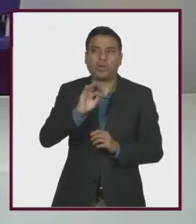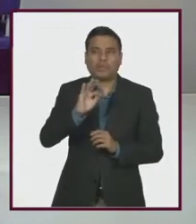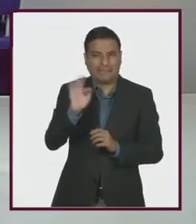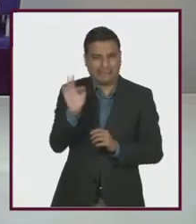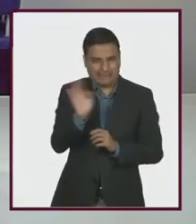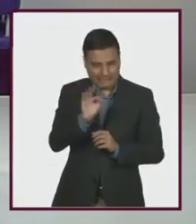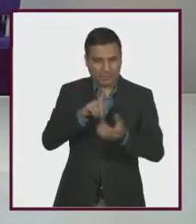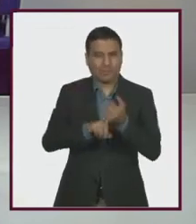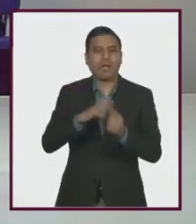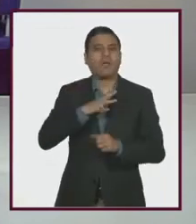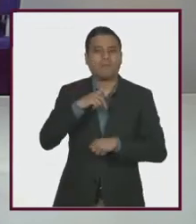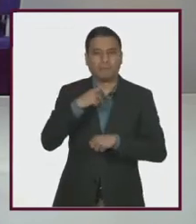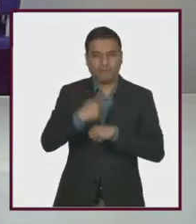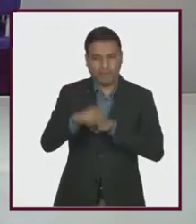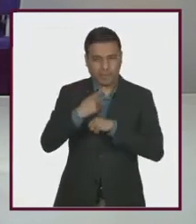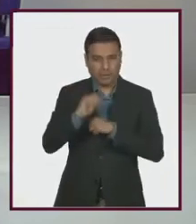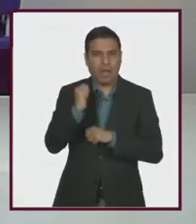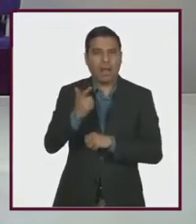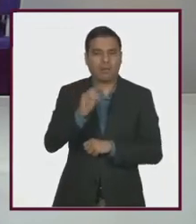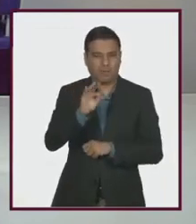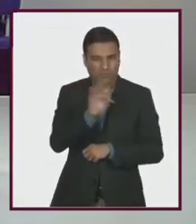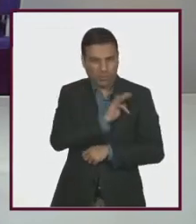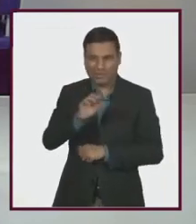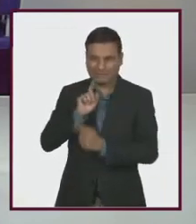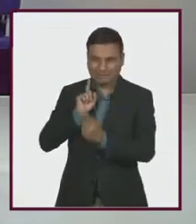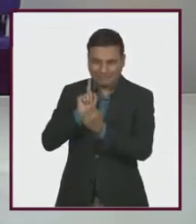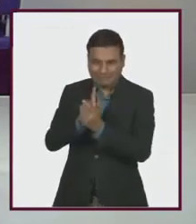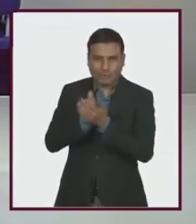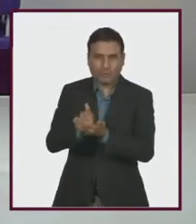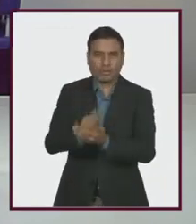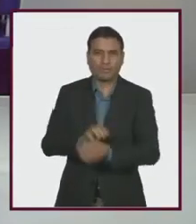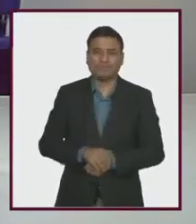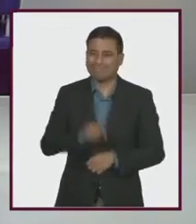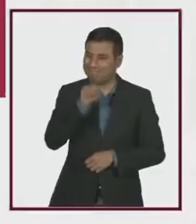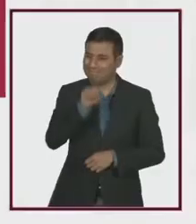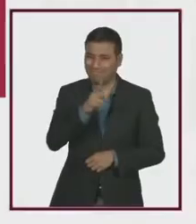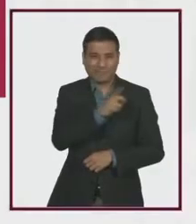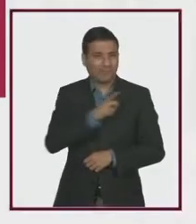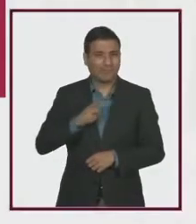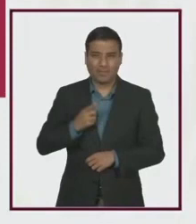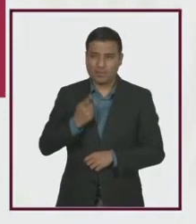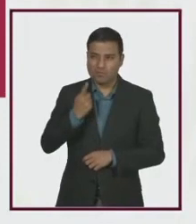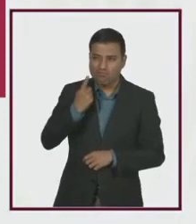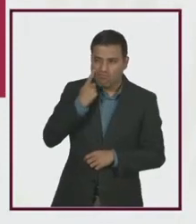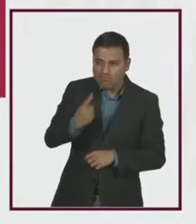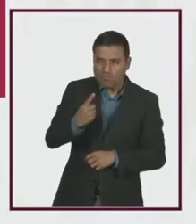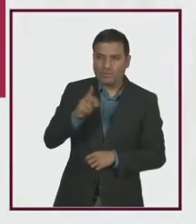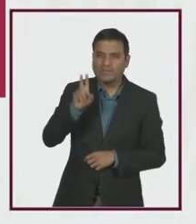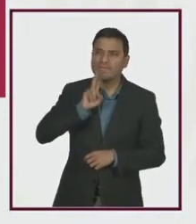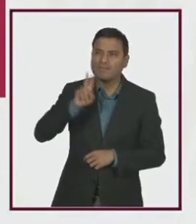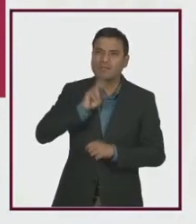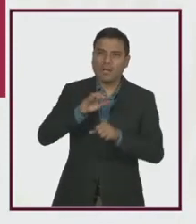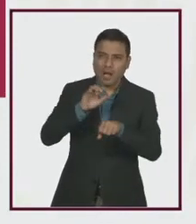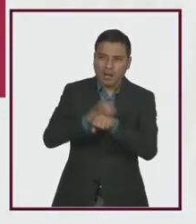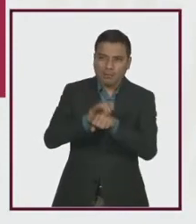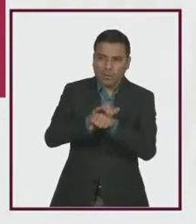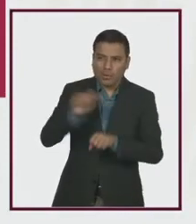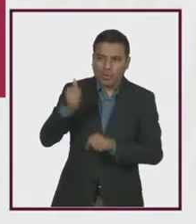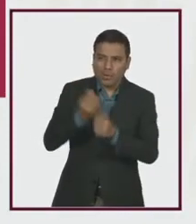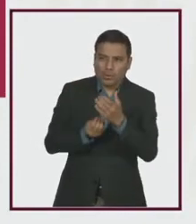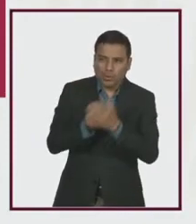y tratar. Entonces tenemos que estar bien atentos a actitudes como las de si cambian de amigos, si mienten